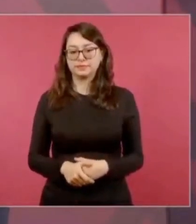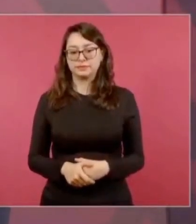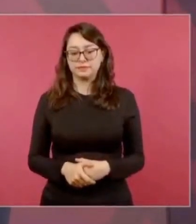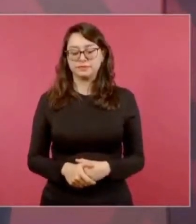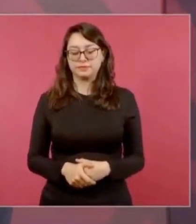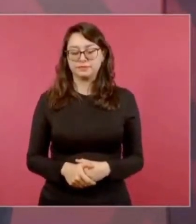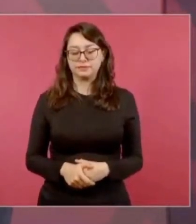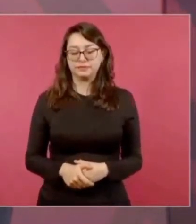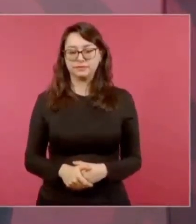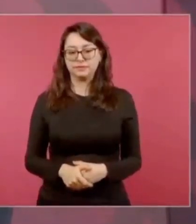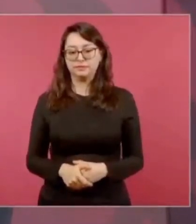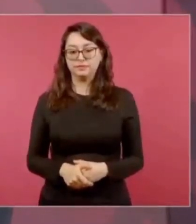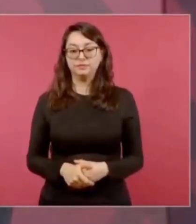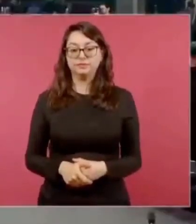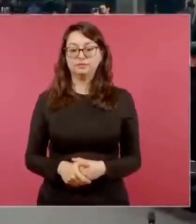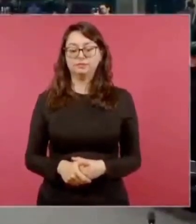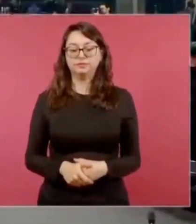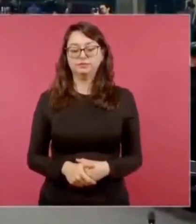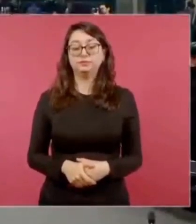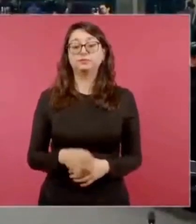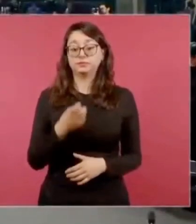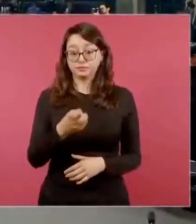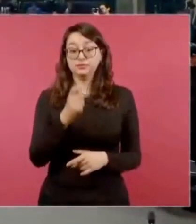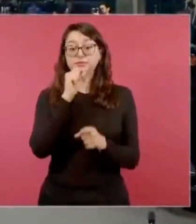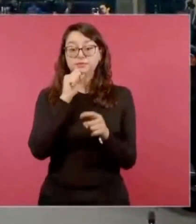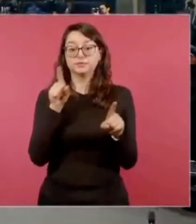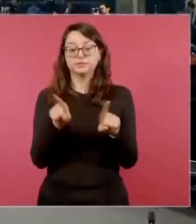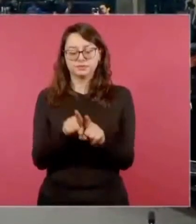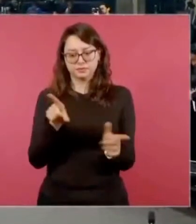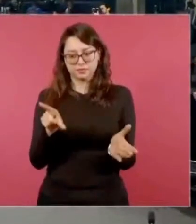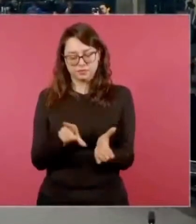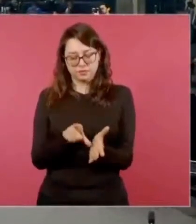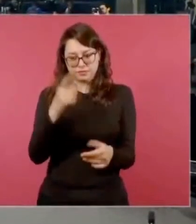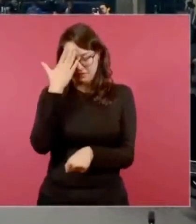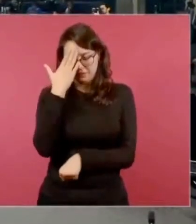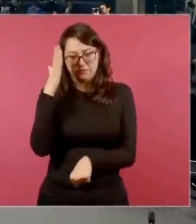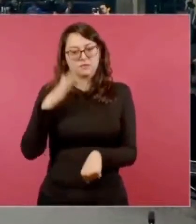enseñanza mayor. Voy a repetirlo: